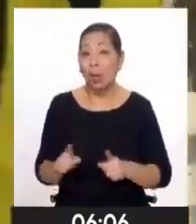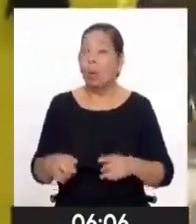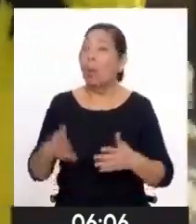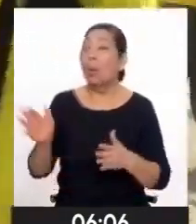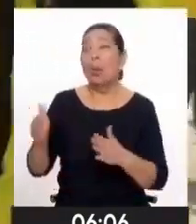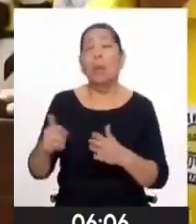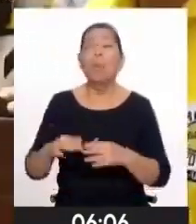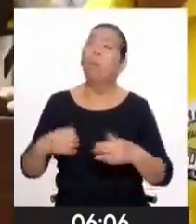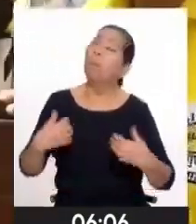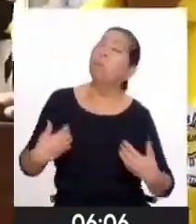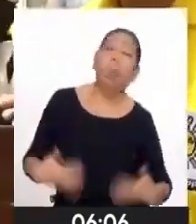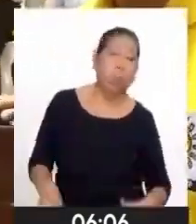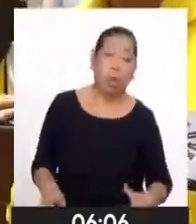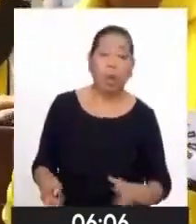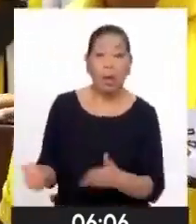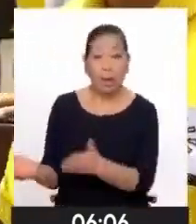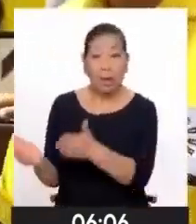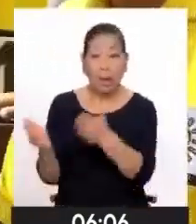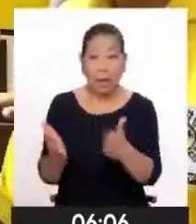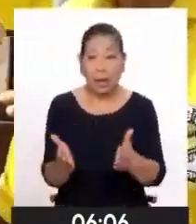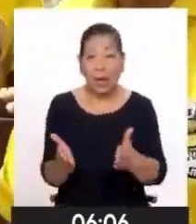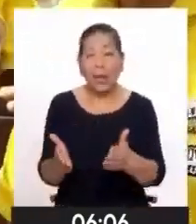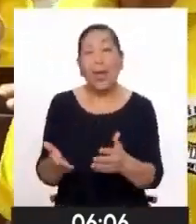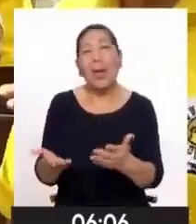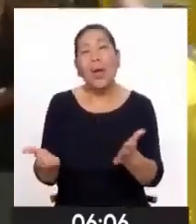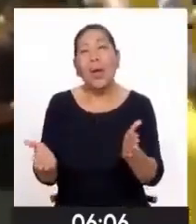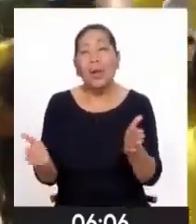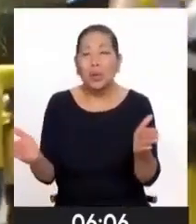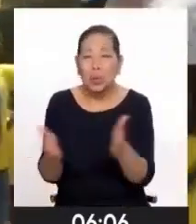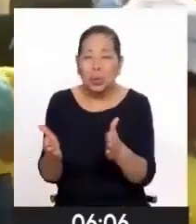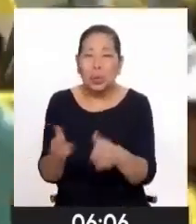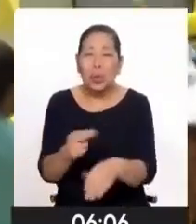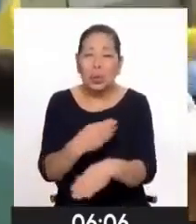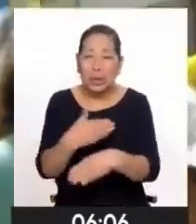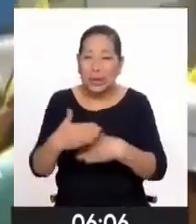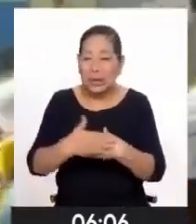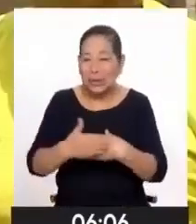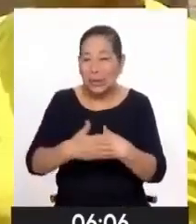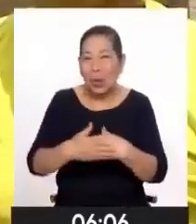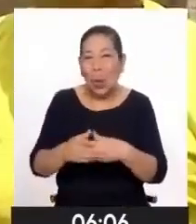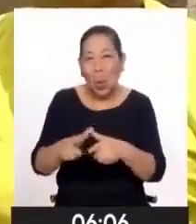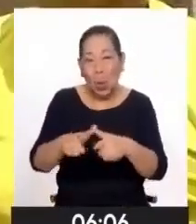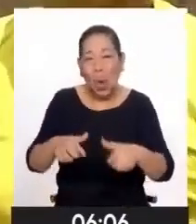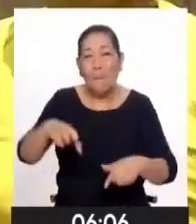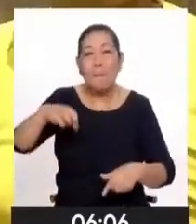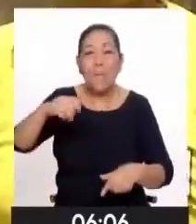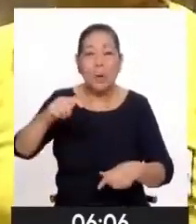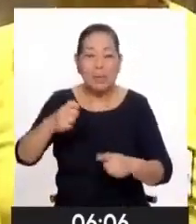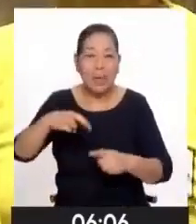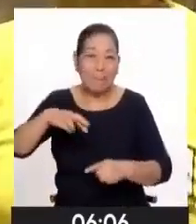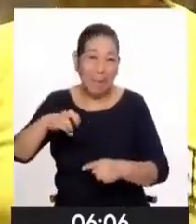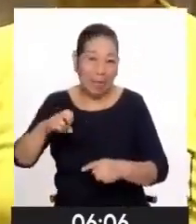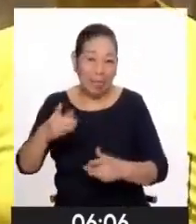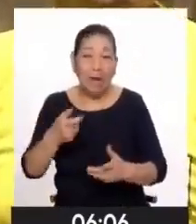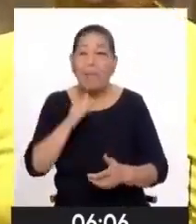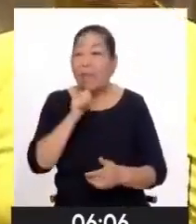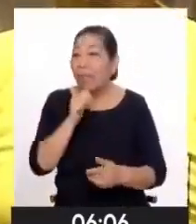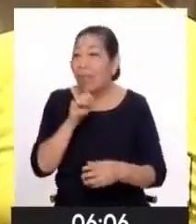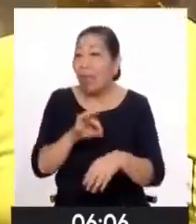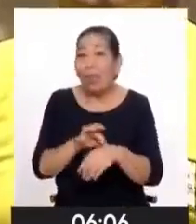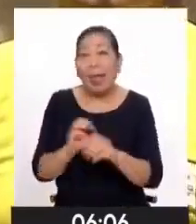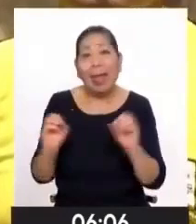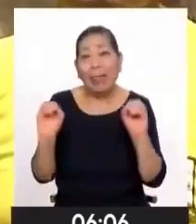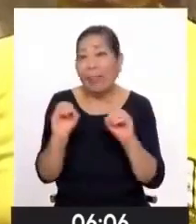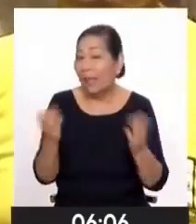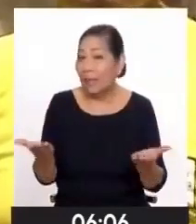publicó a través de Twitter por su parte la congresista de podemos Perú digna calle pese a haber tenido discrepancias con el